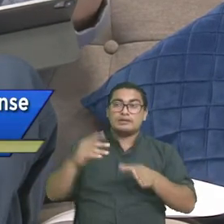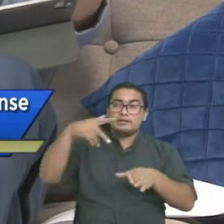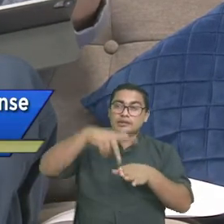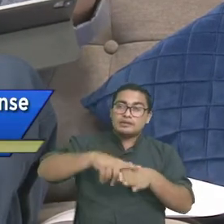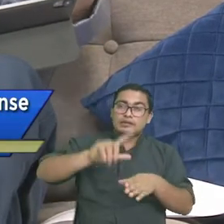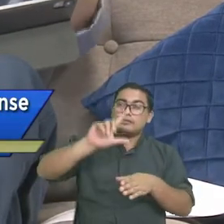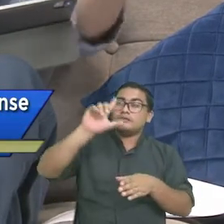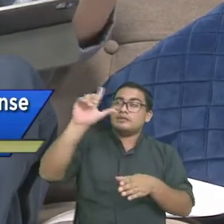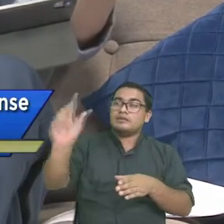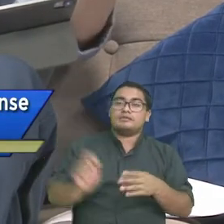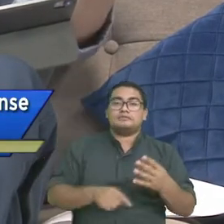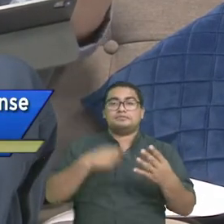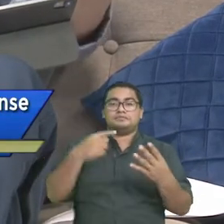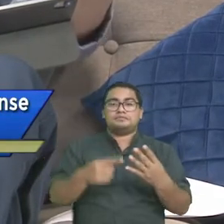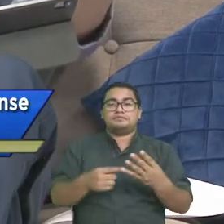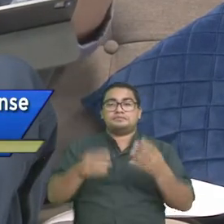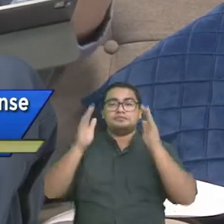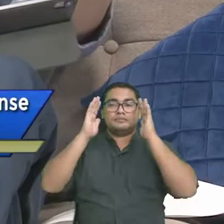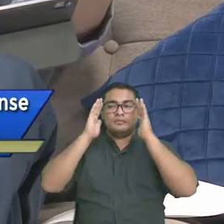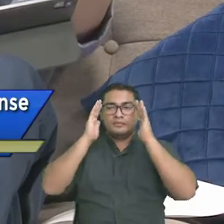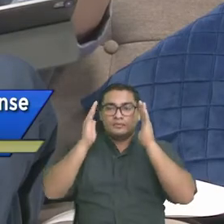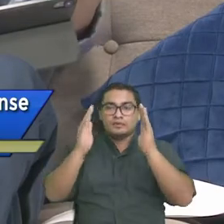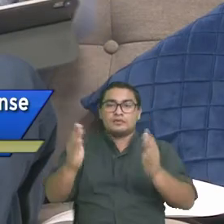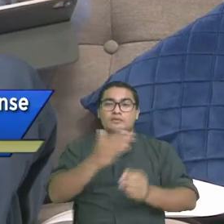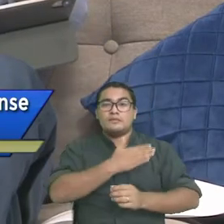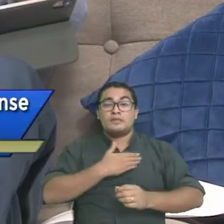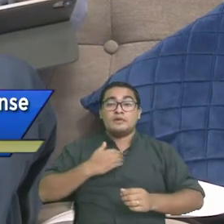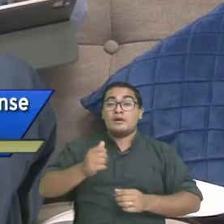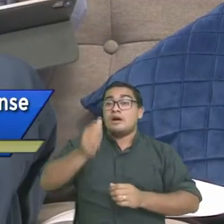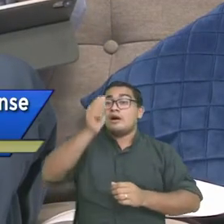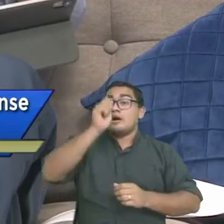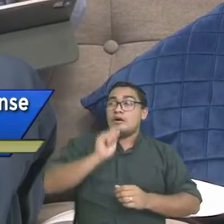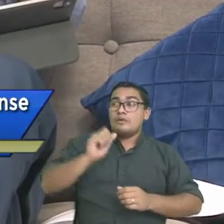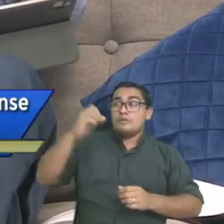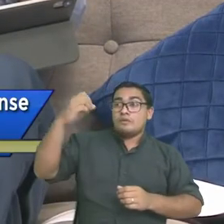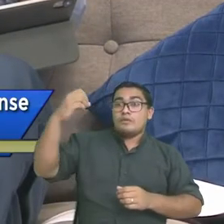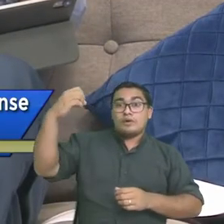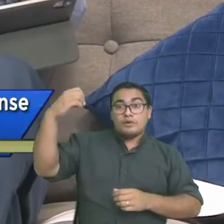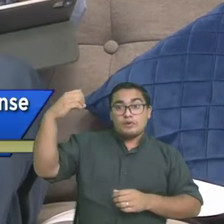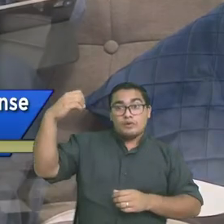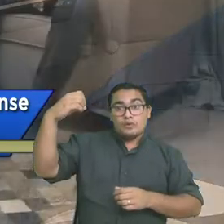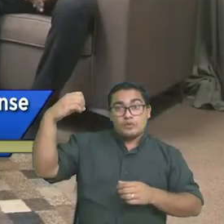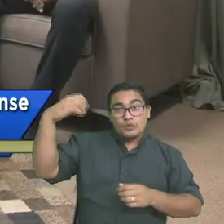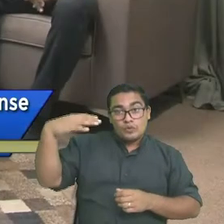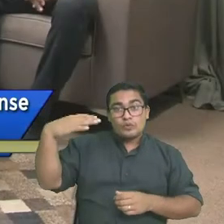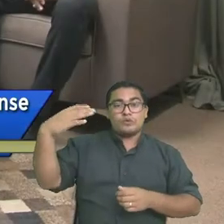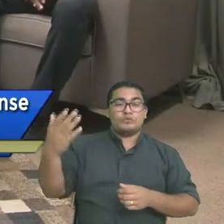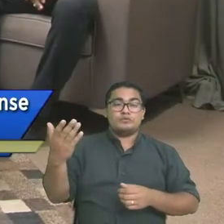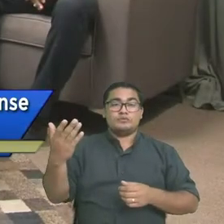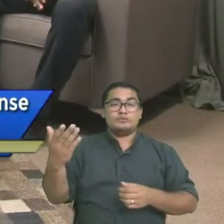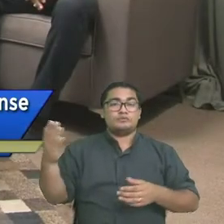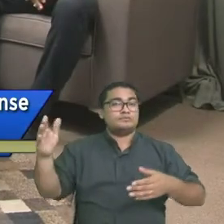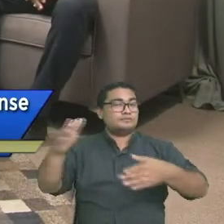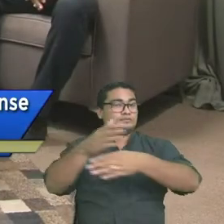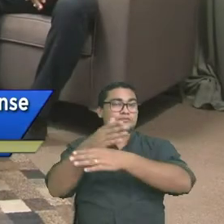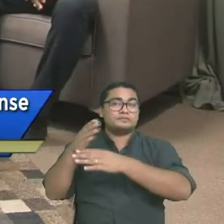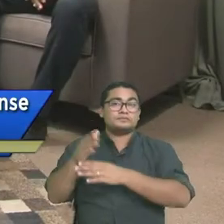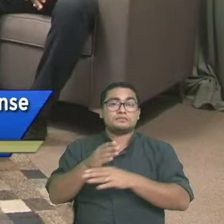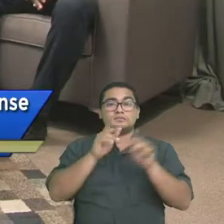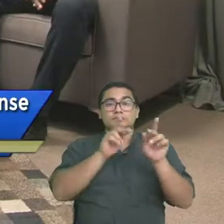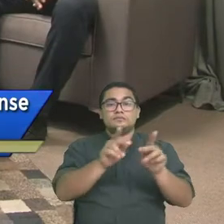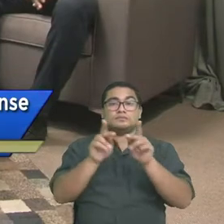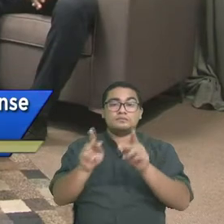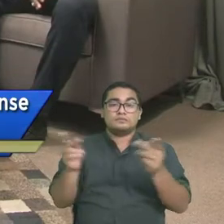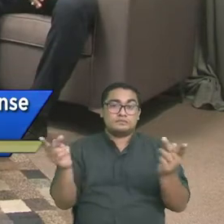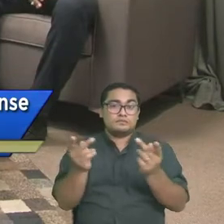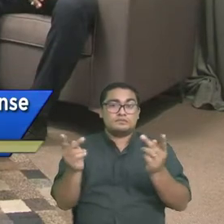atención de los servicios básicos para la población. O sea, en otras palabras, venir a garantizar un